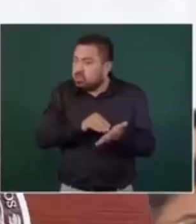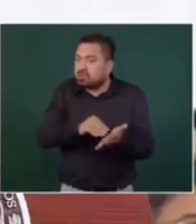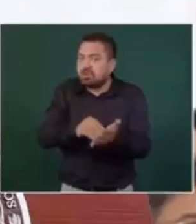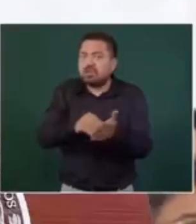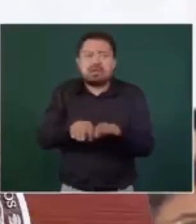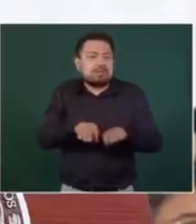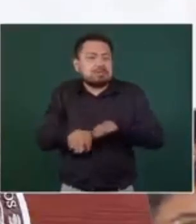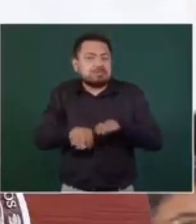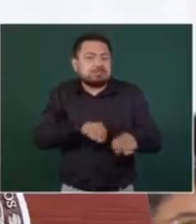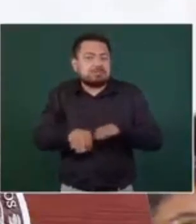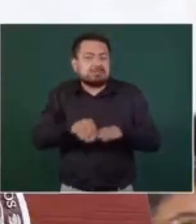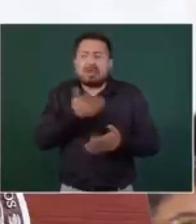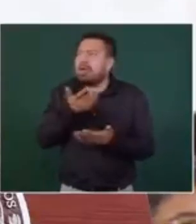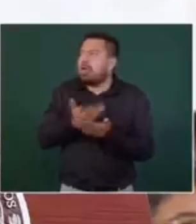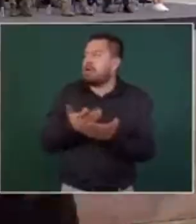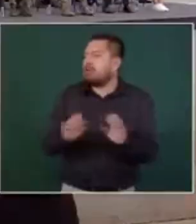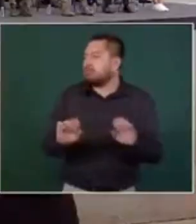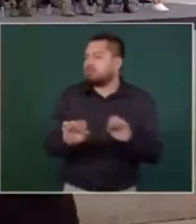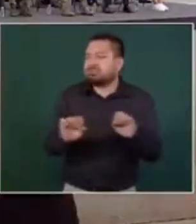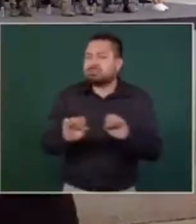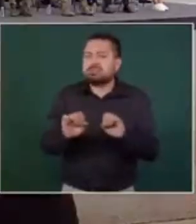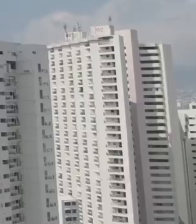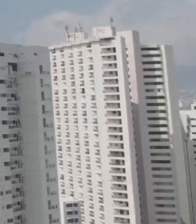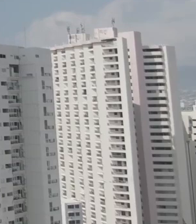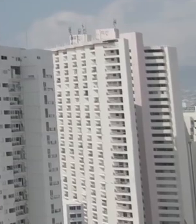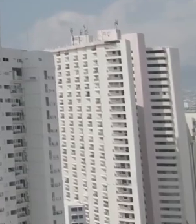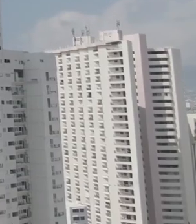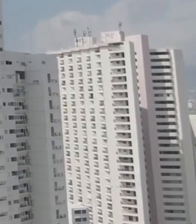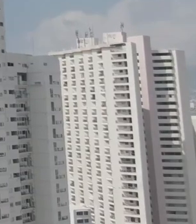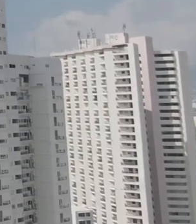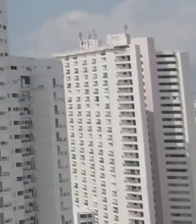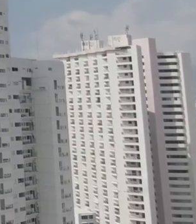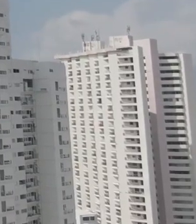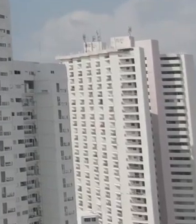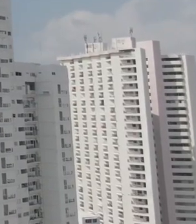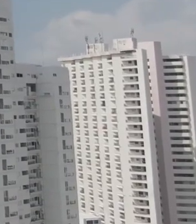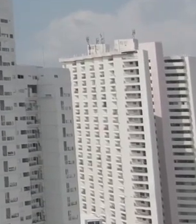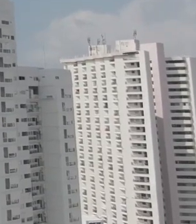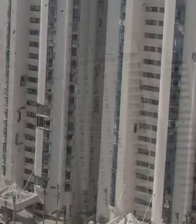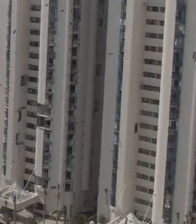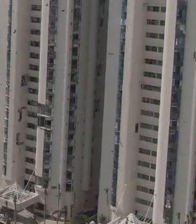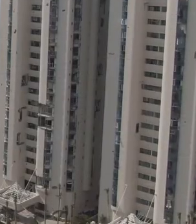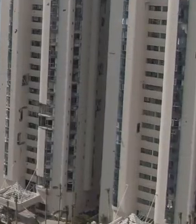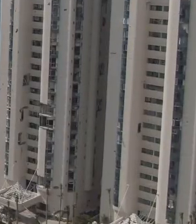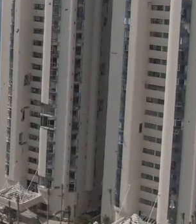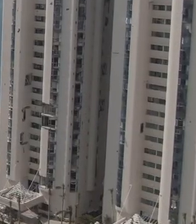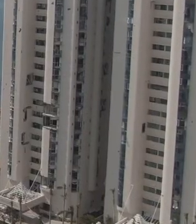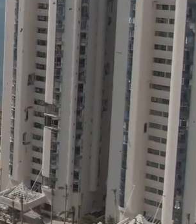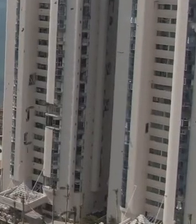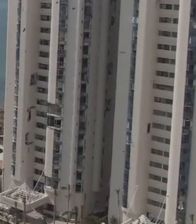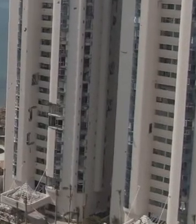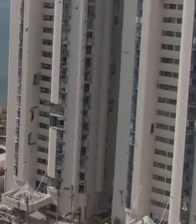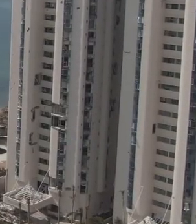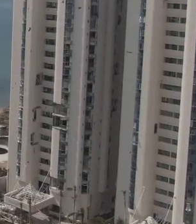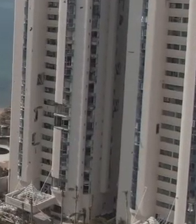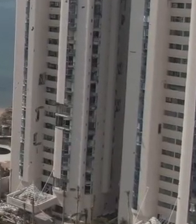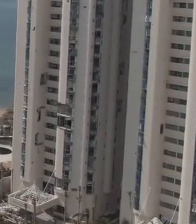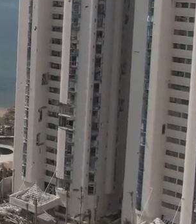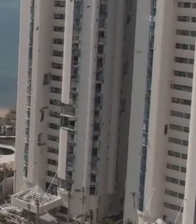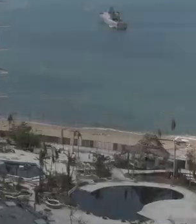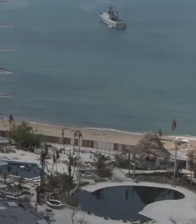día y que no ha dejado solo a nuestro Estado. En la evaluación, los titulares de Marina, Sedena, Bienestar,